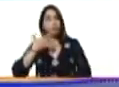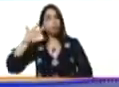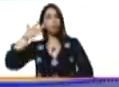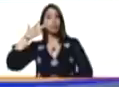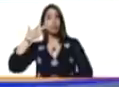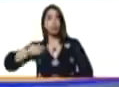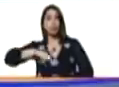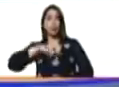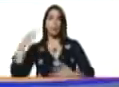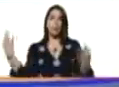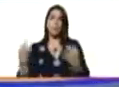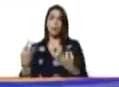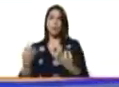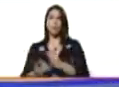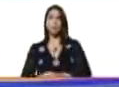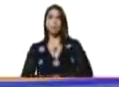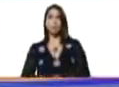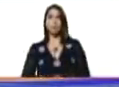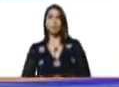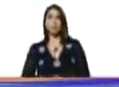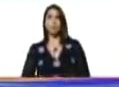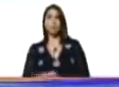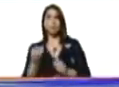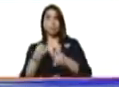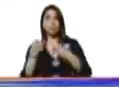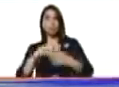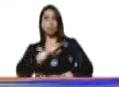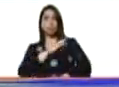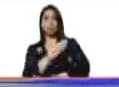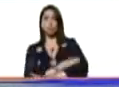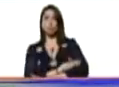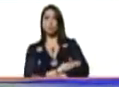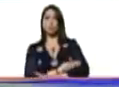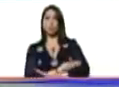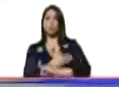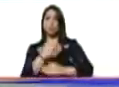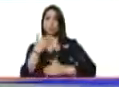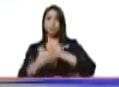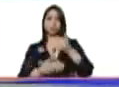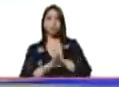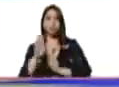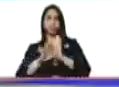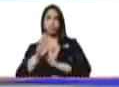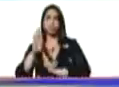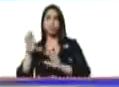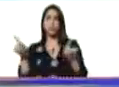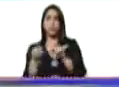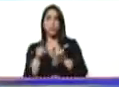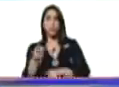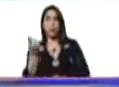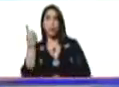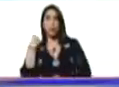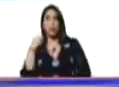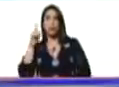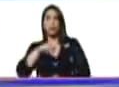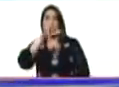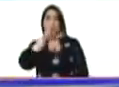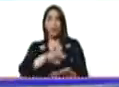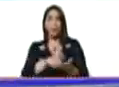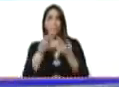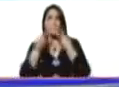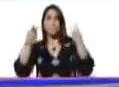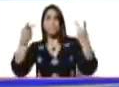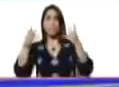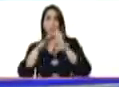convencidos que es un instrumento poderoso para salir adelante. Igualmente ayer fue aprobado un decreto